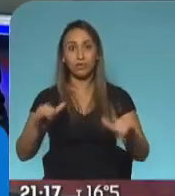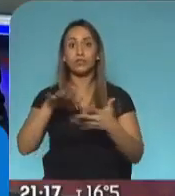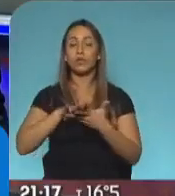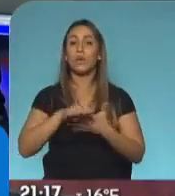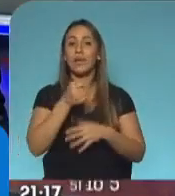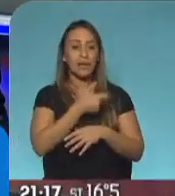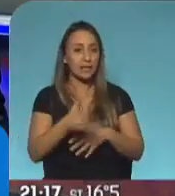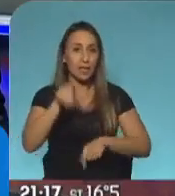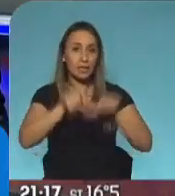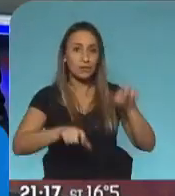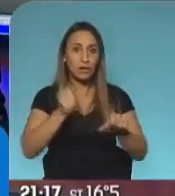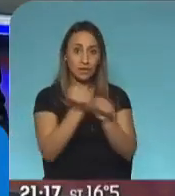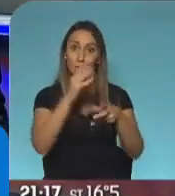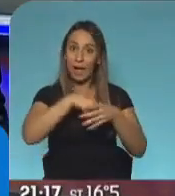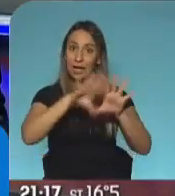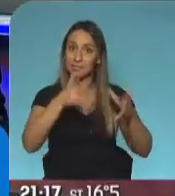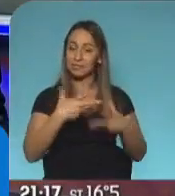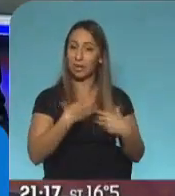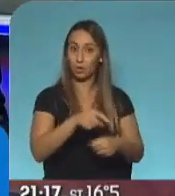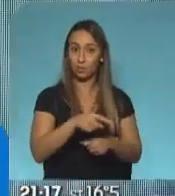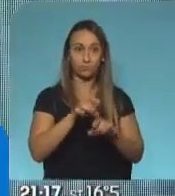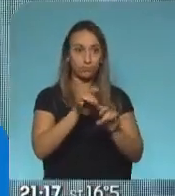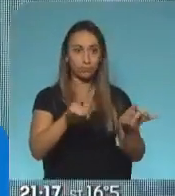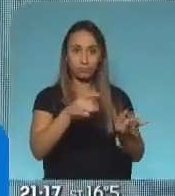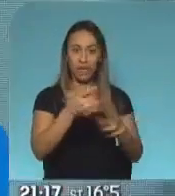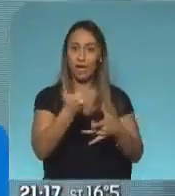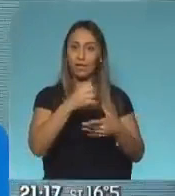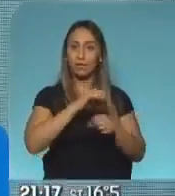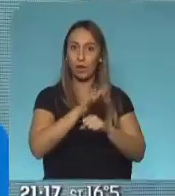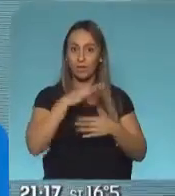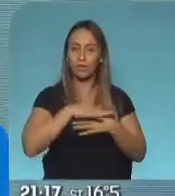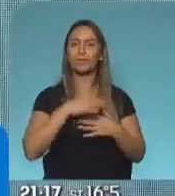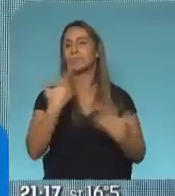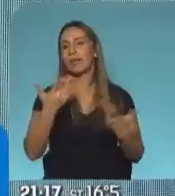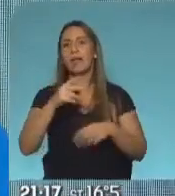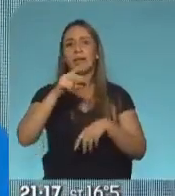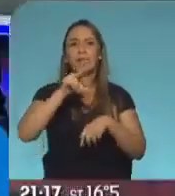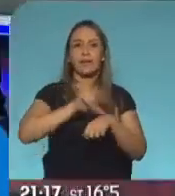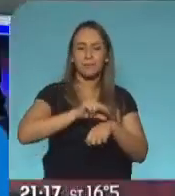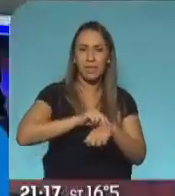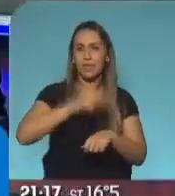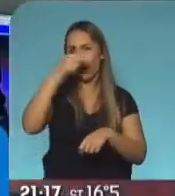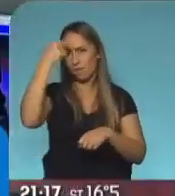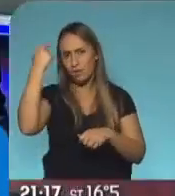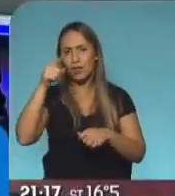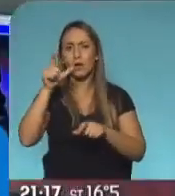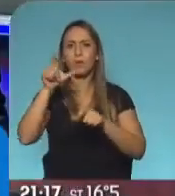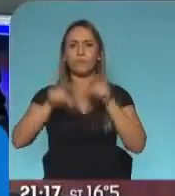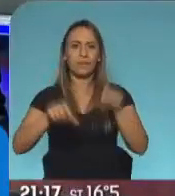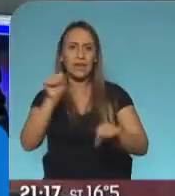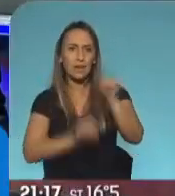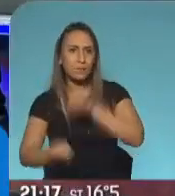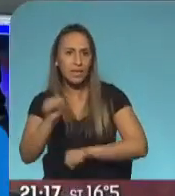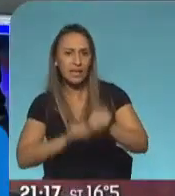infectado hoy en todo el país entre médicos camilleros infer enfermeros para el canal de limpiadoras de limpieza de lo que está relacionado a la salud